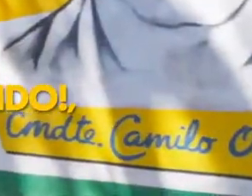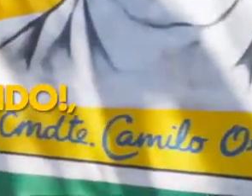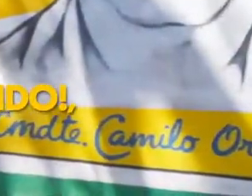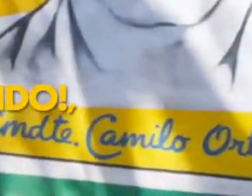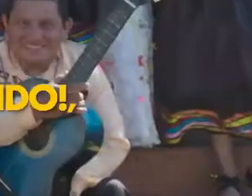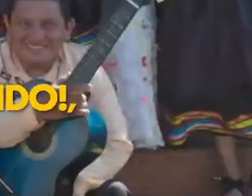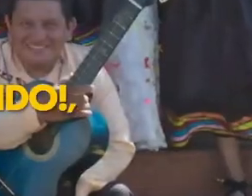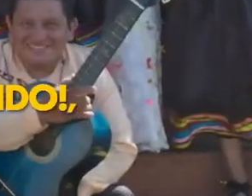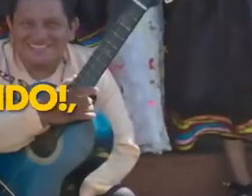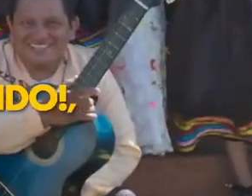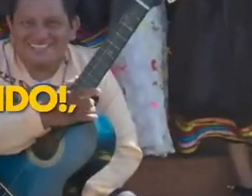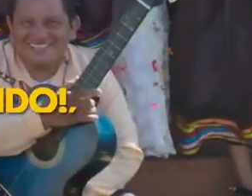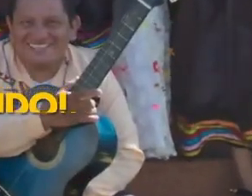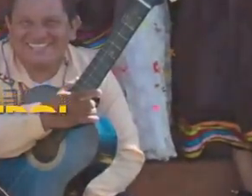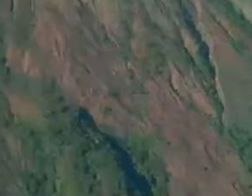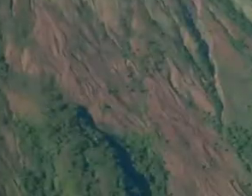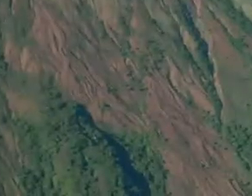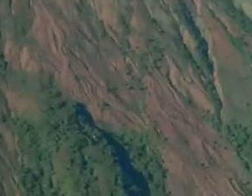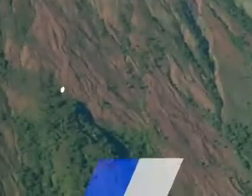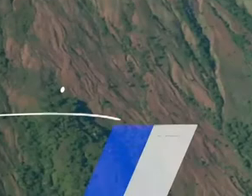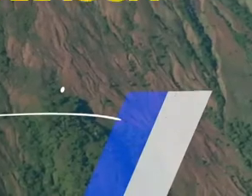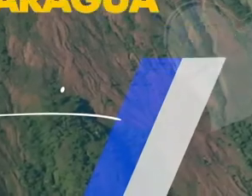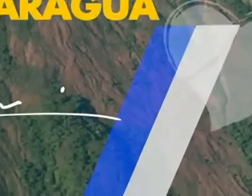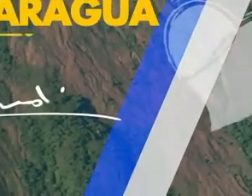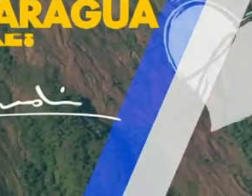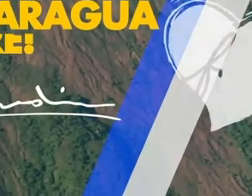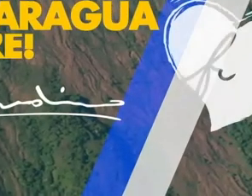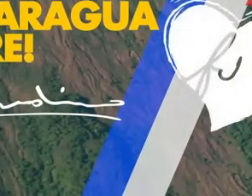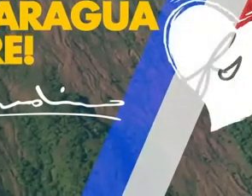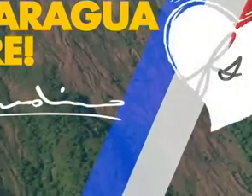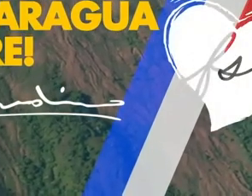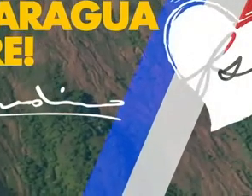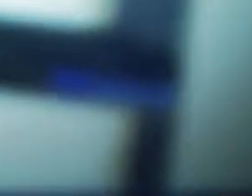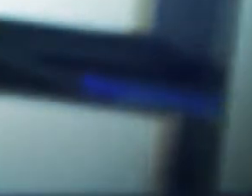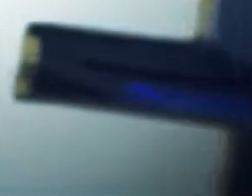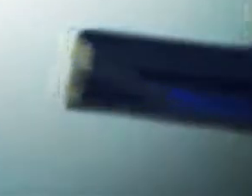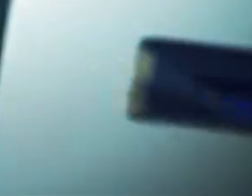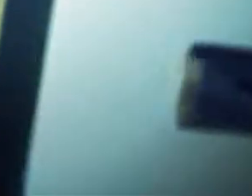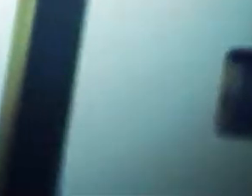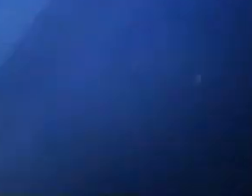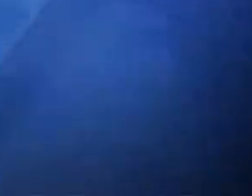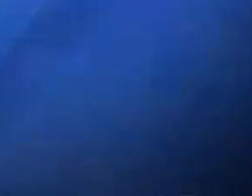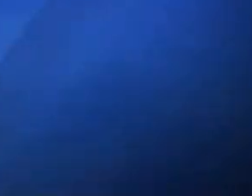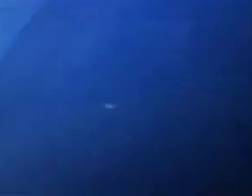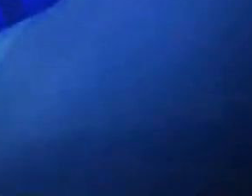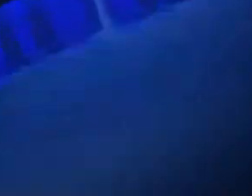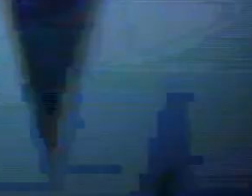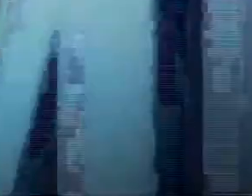Seguiremos venciendo Monimbó aquí en nuestra Nicaragua Libre.